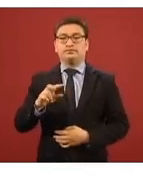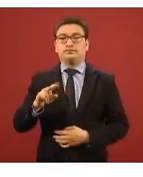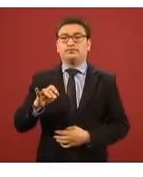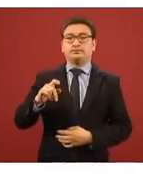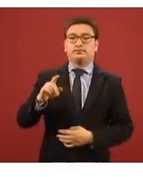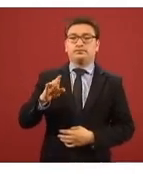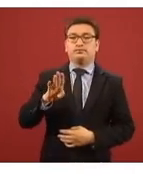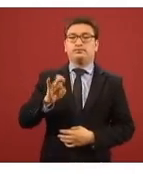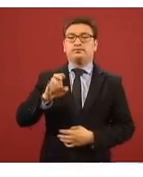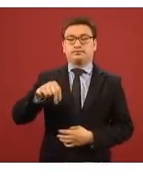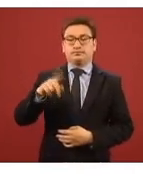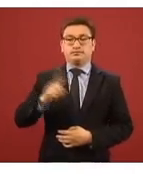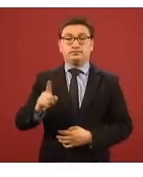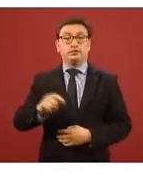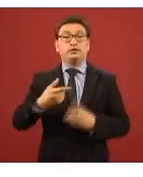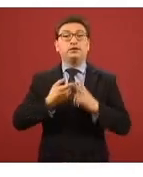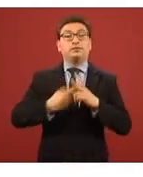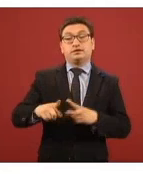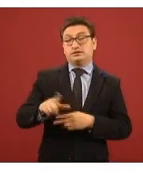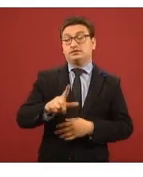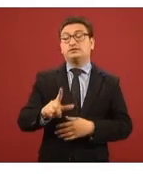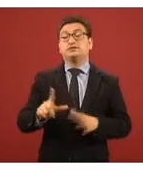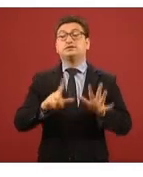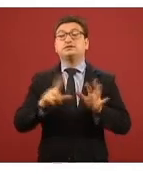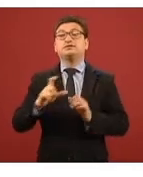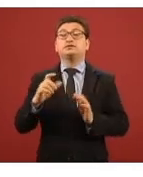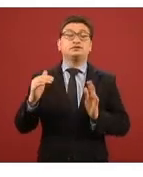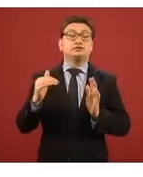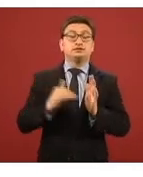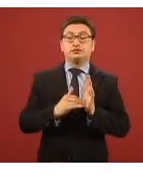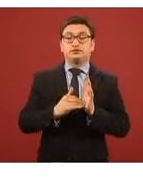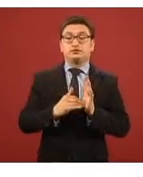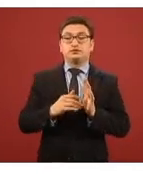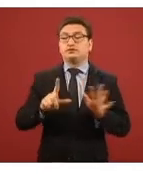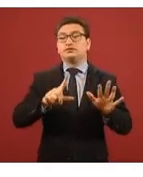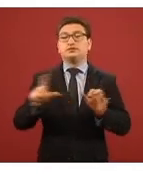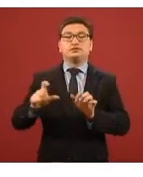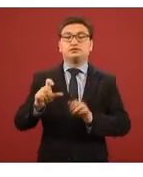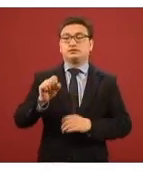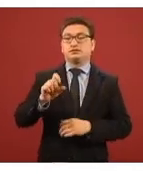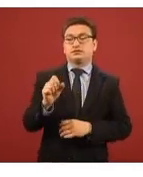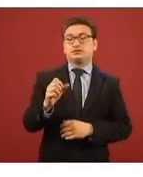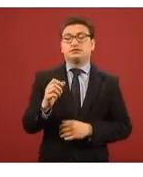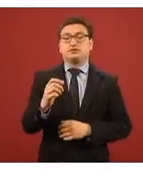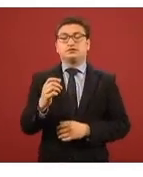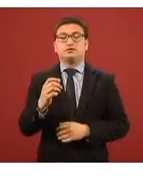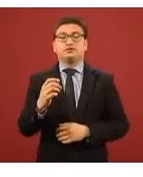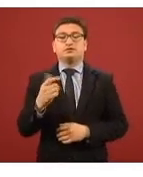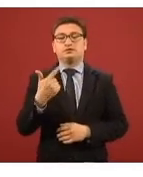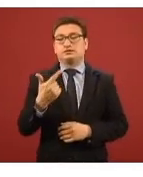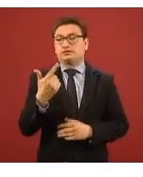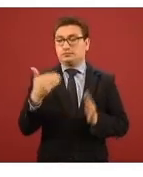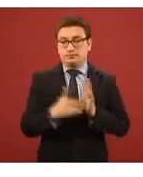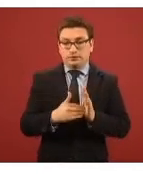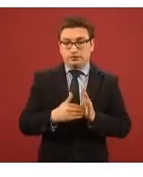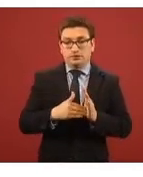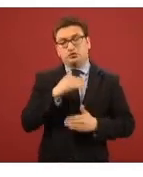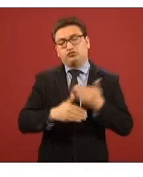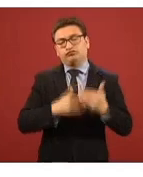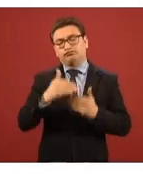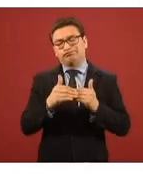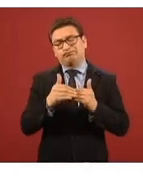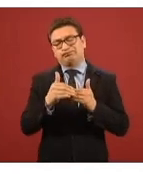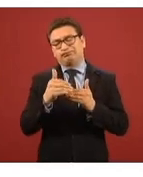una idea empezó la puja en 767 mil pesos ese fue el el precio inicial al final logramos un sobreprecio